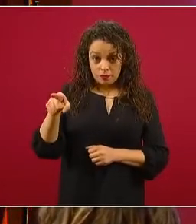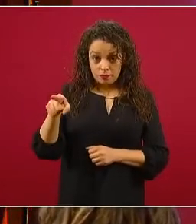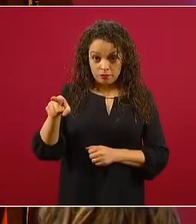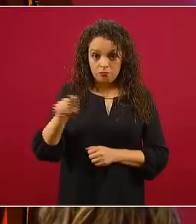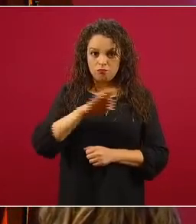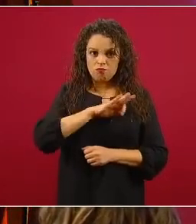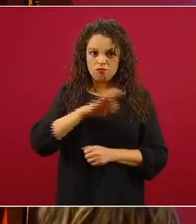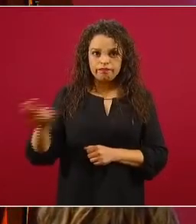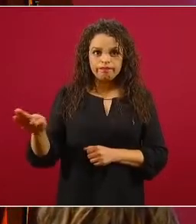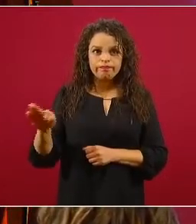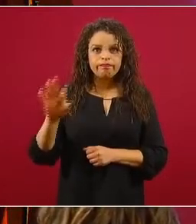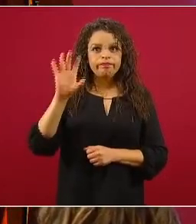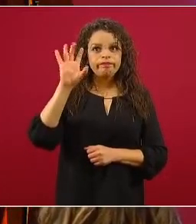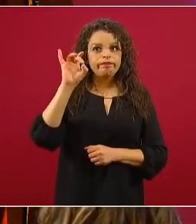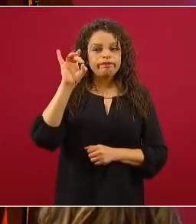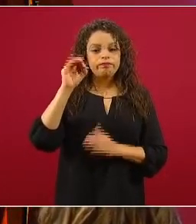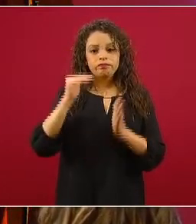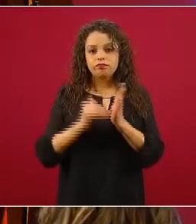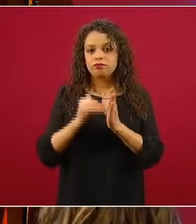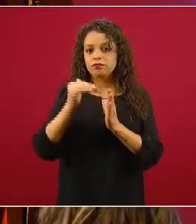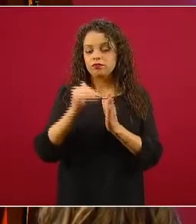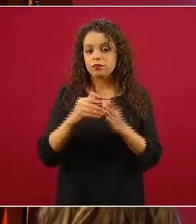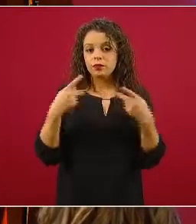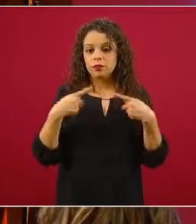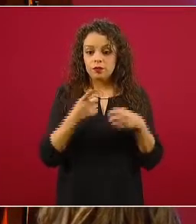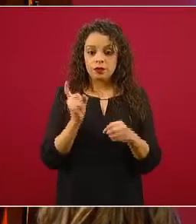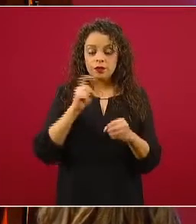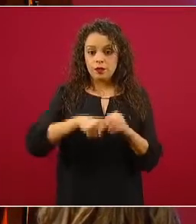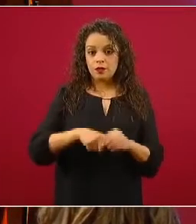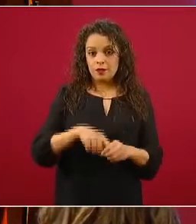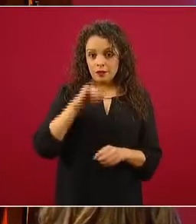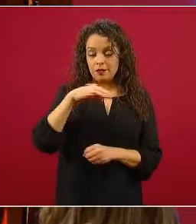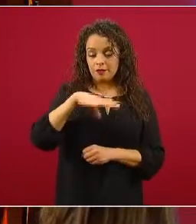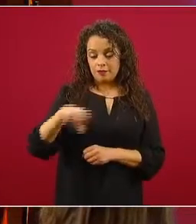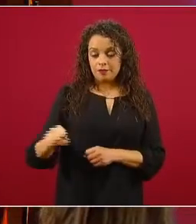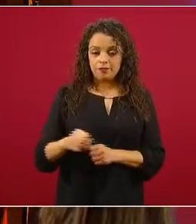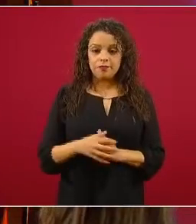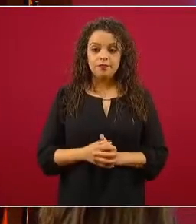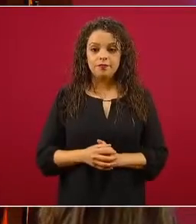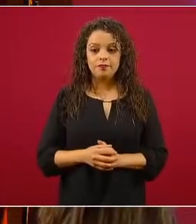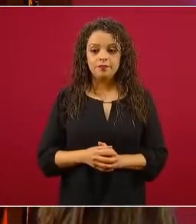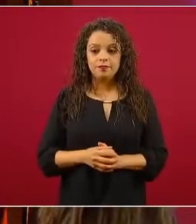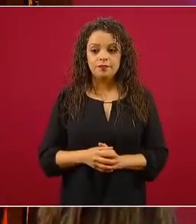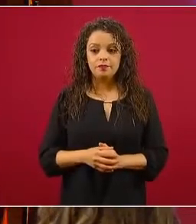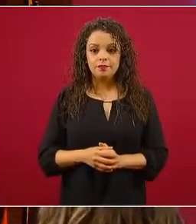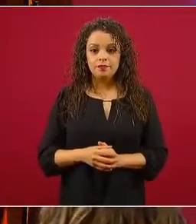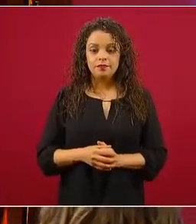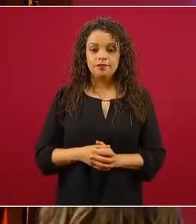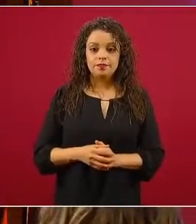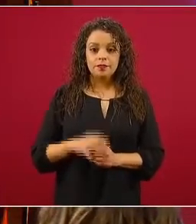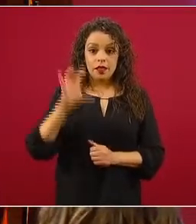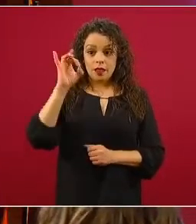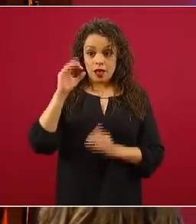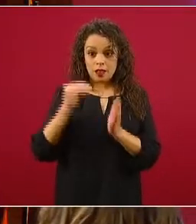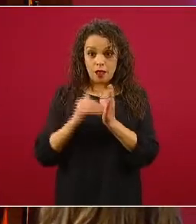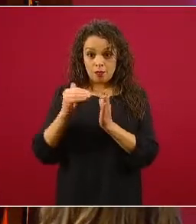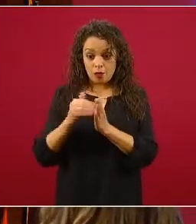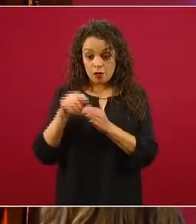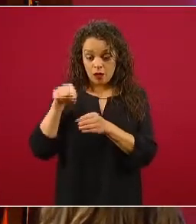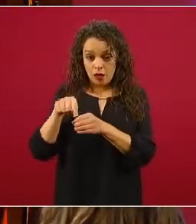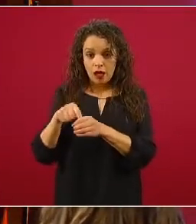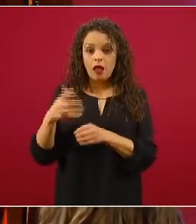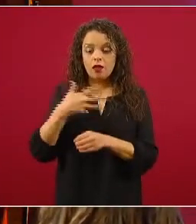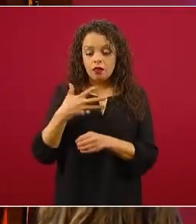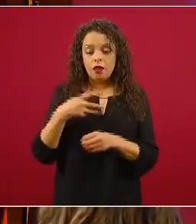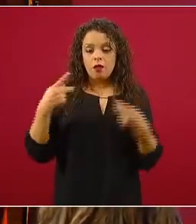30 millones de derechohabientes. Entre ellos se encuentran aquellos que tienen